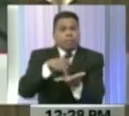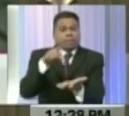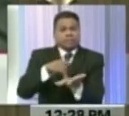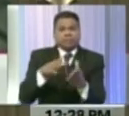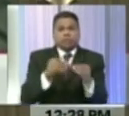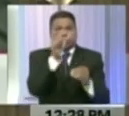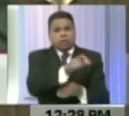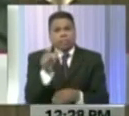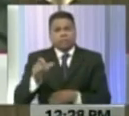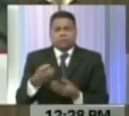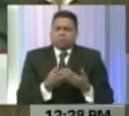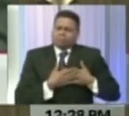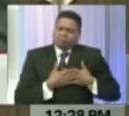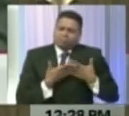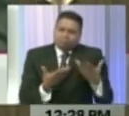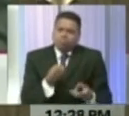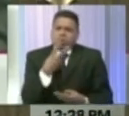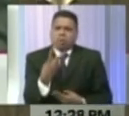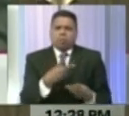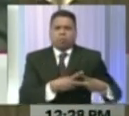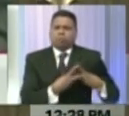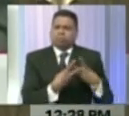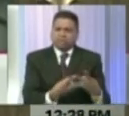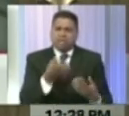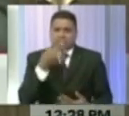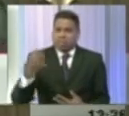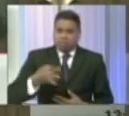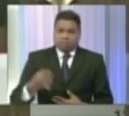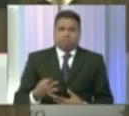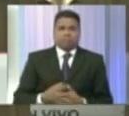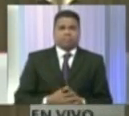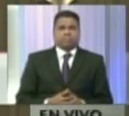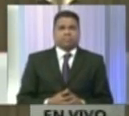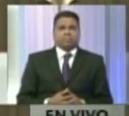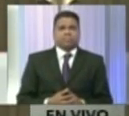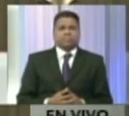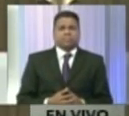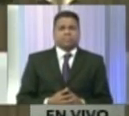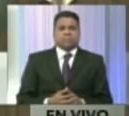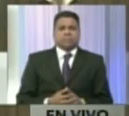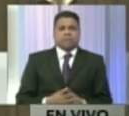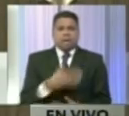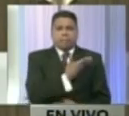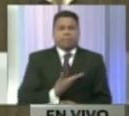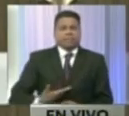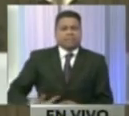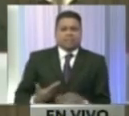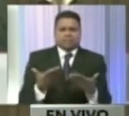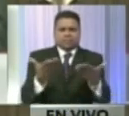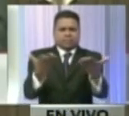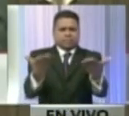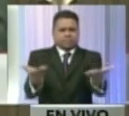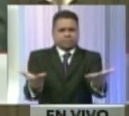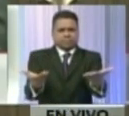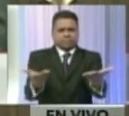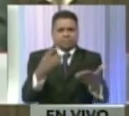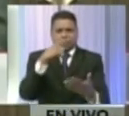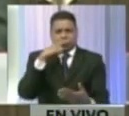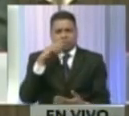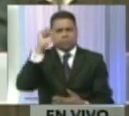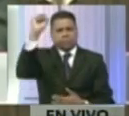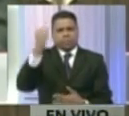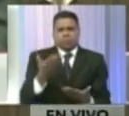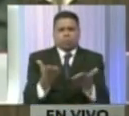todos, de buena voluntad, de verdad. Y el presidente tiende sus manos, tiende sus brazos a todos los venezolanos